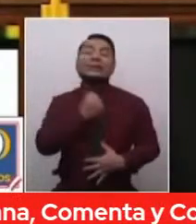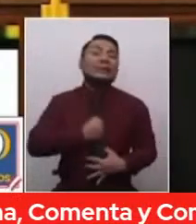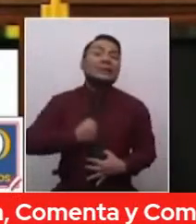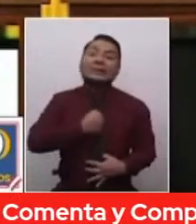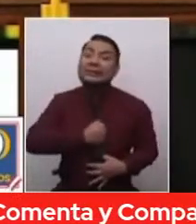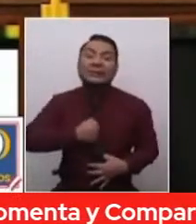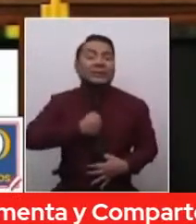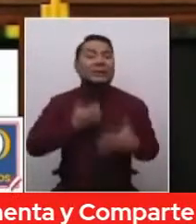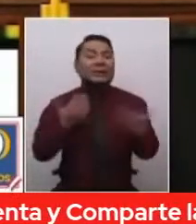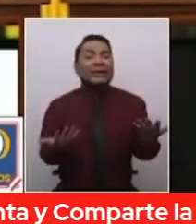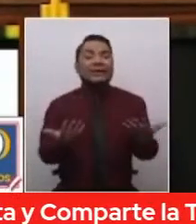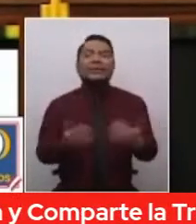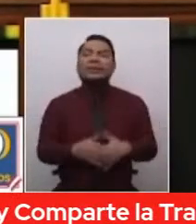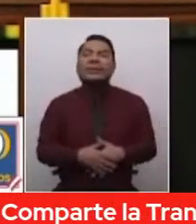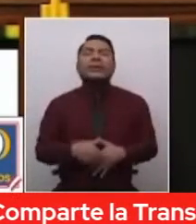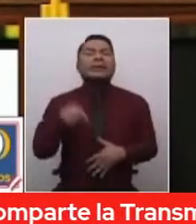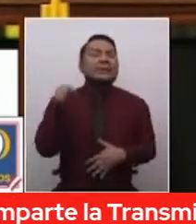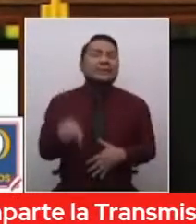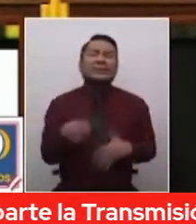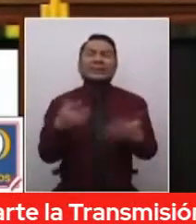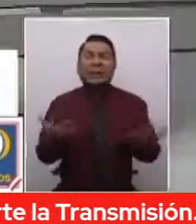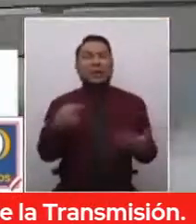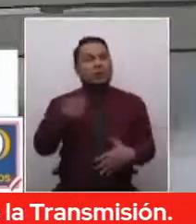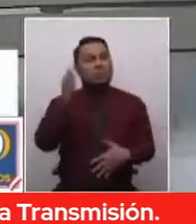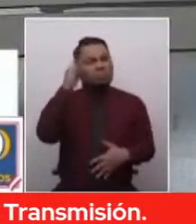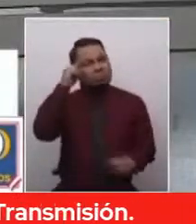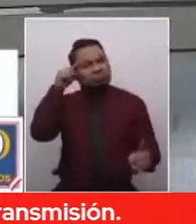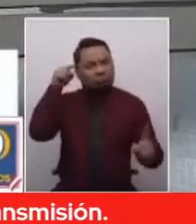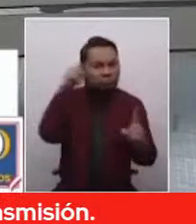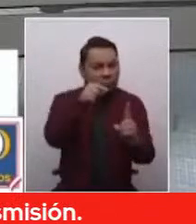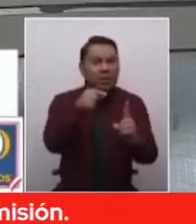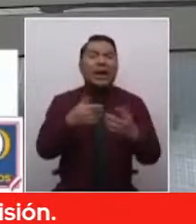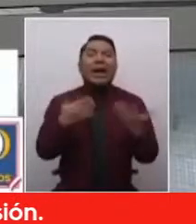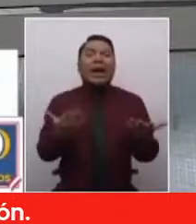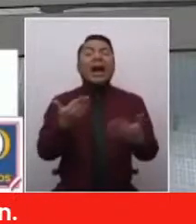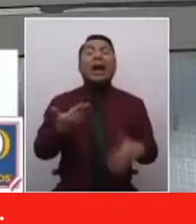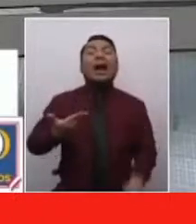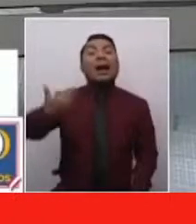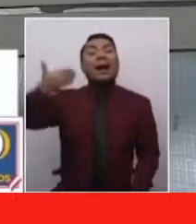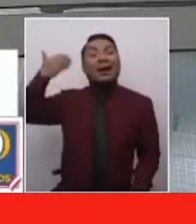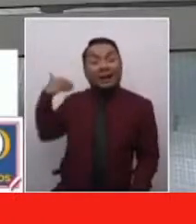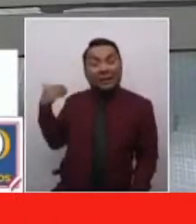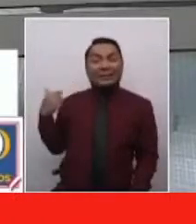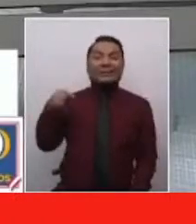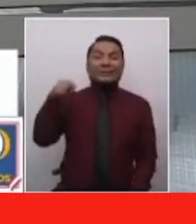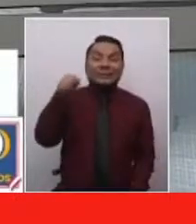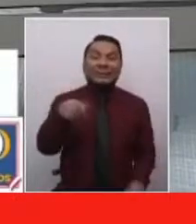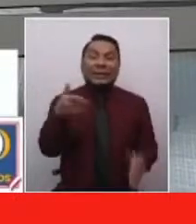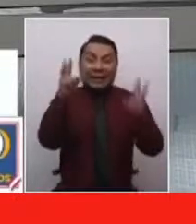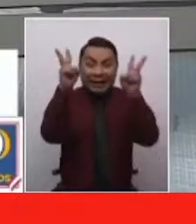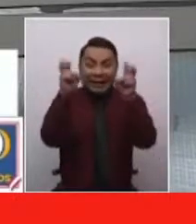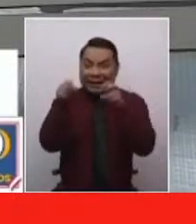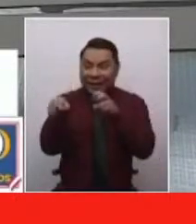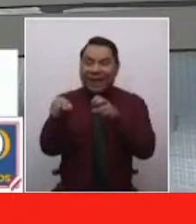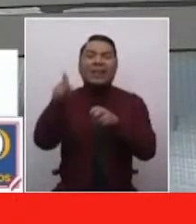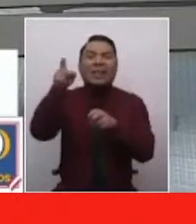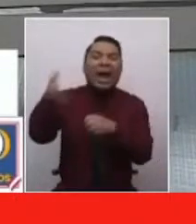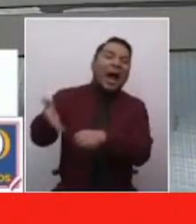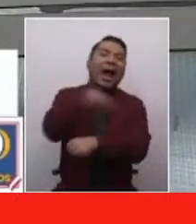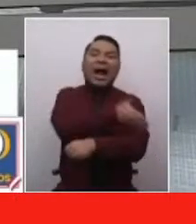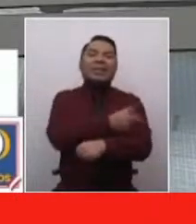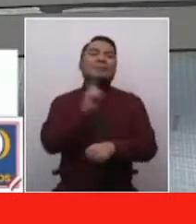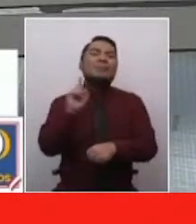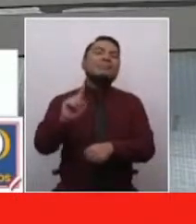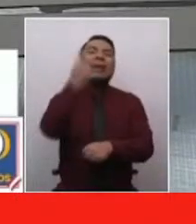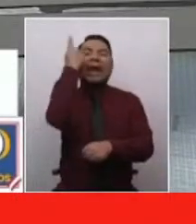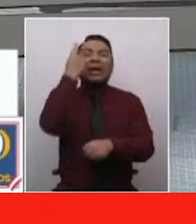Lamentablemente, es imperativo que antes de dedicarnos a este tema,